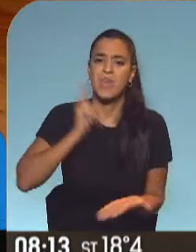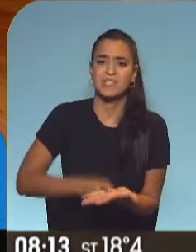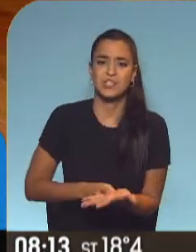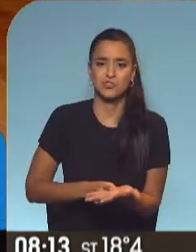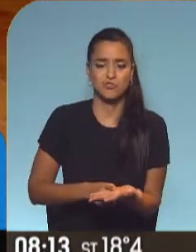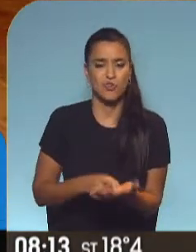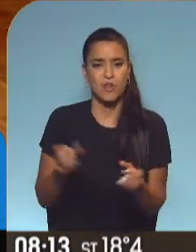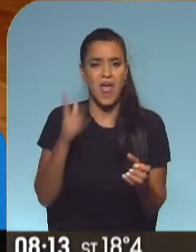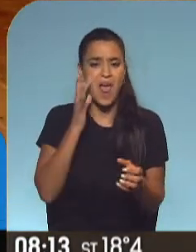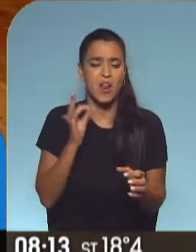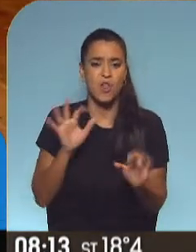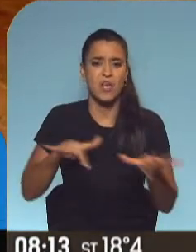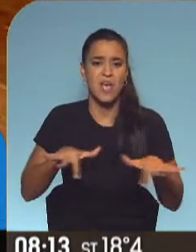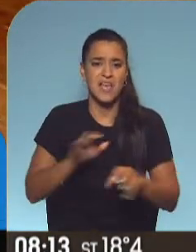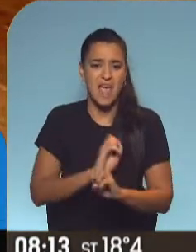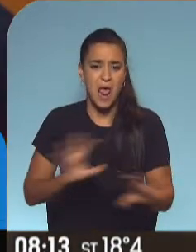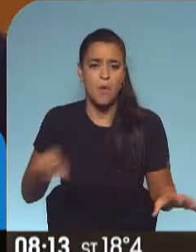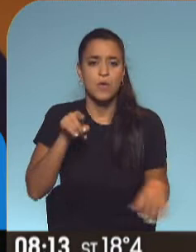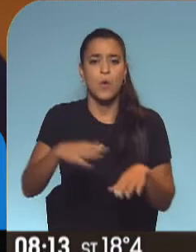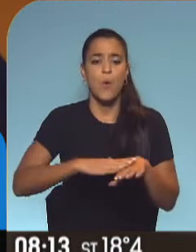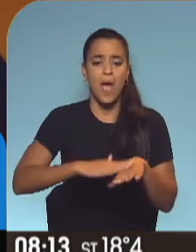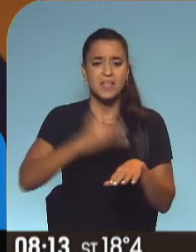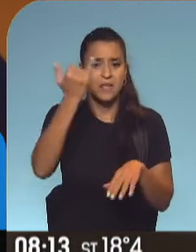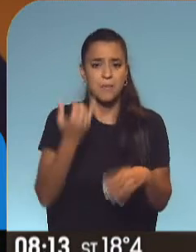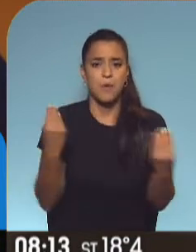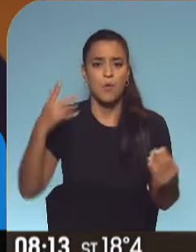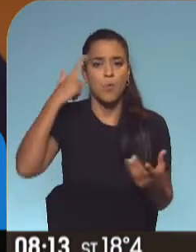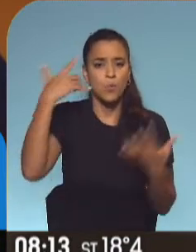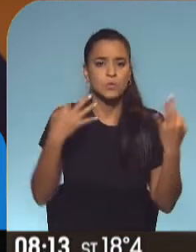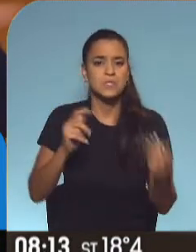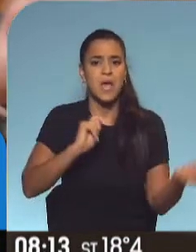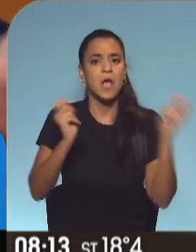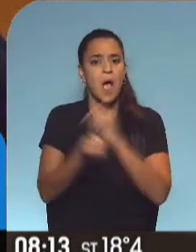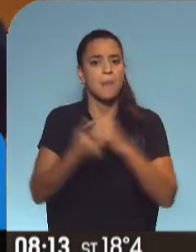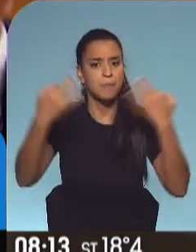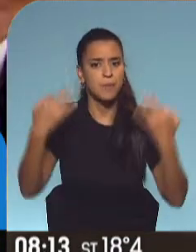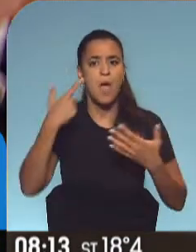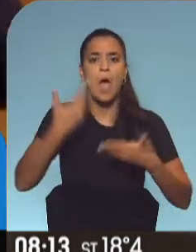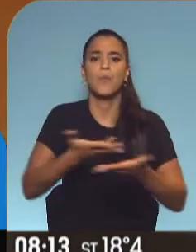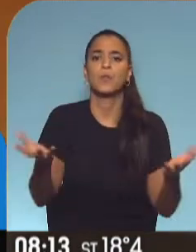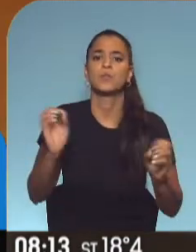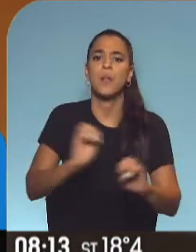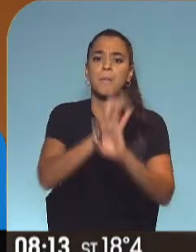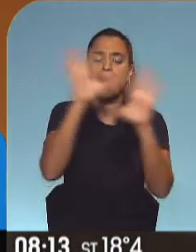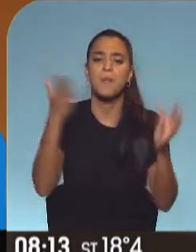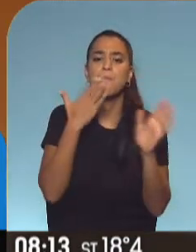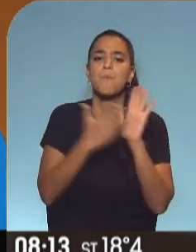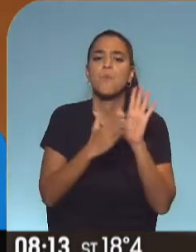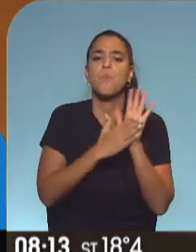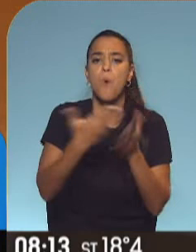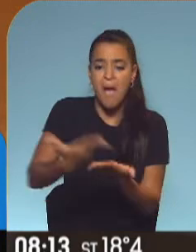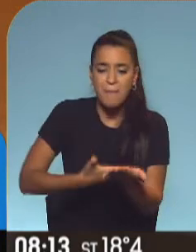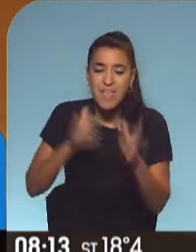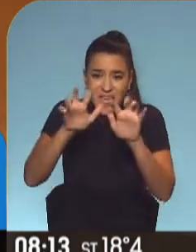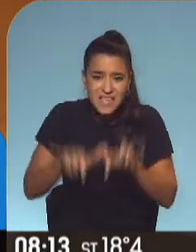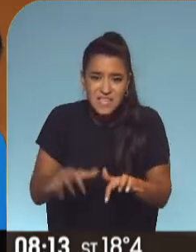gravísimos, entonces eso va generando las bases para que nuestra justicia se transforme en algo abierto, transparente, donde las pruebas ya no están en expedientes